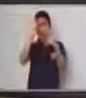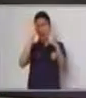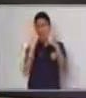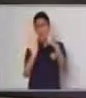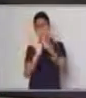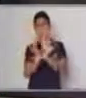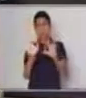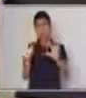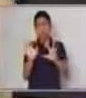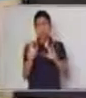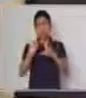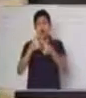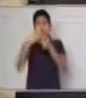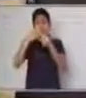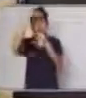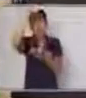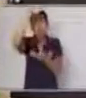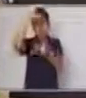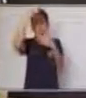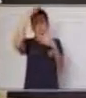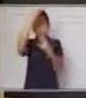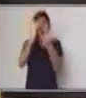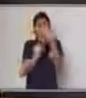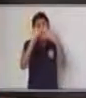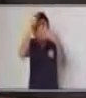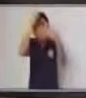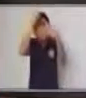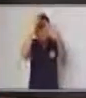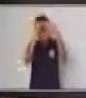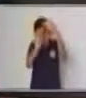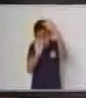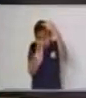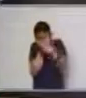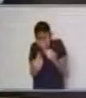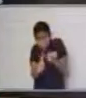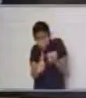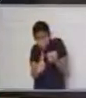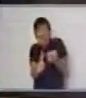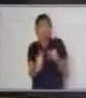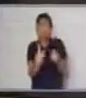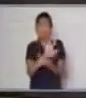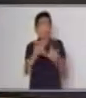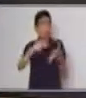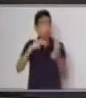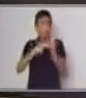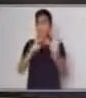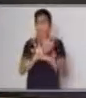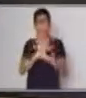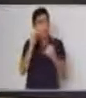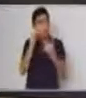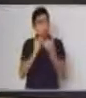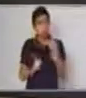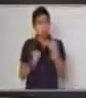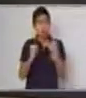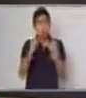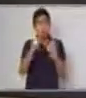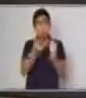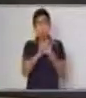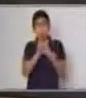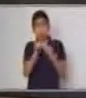1 del lado izquierdo de la línea vertical, he terminado de dividir o de